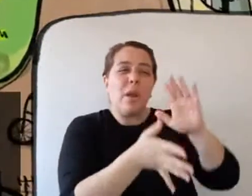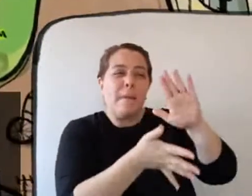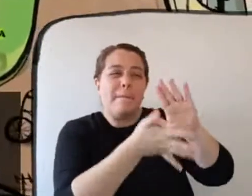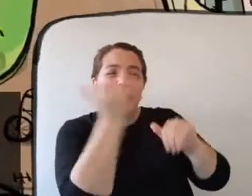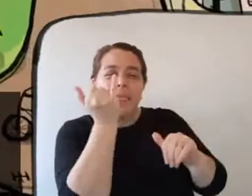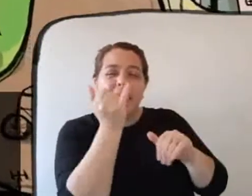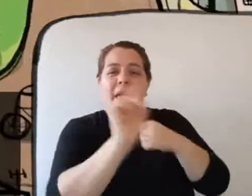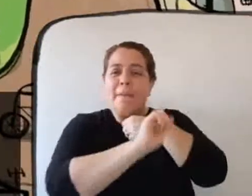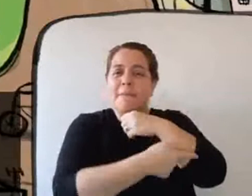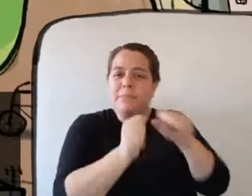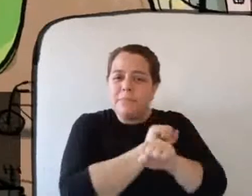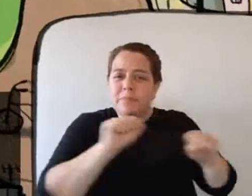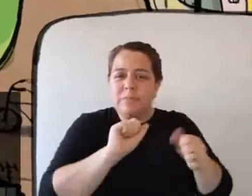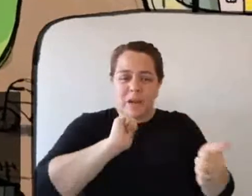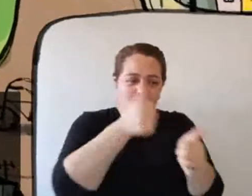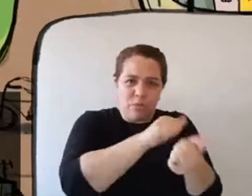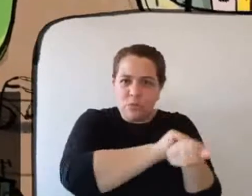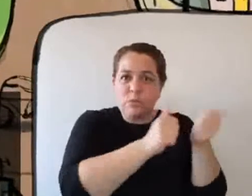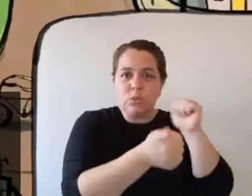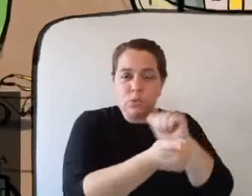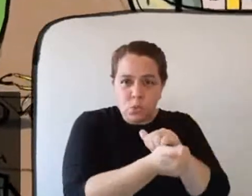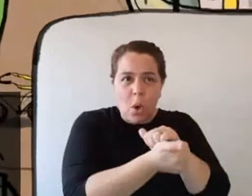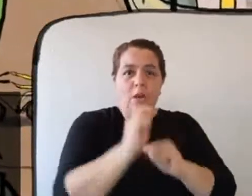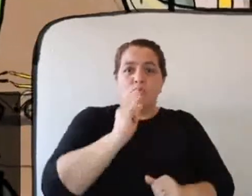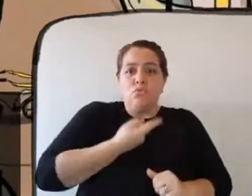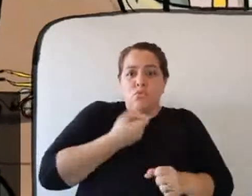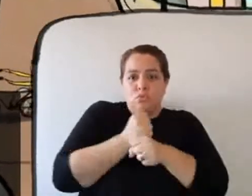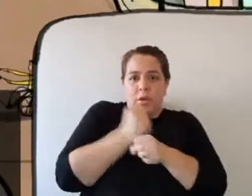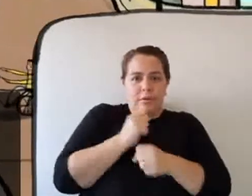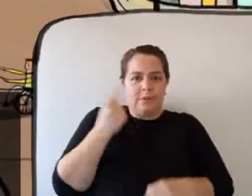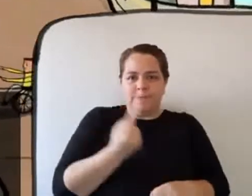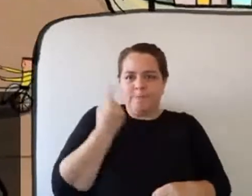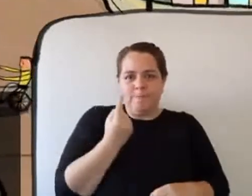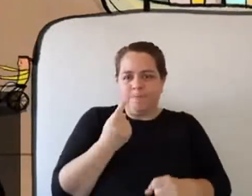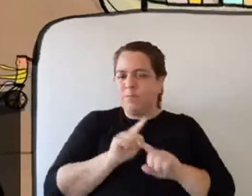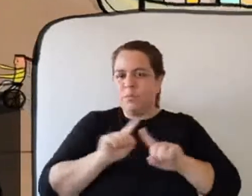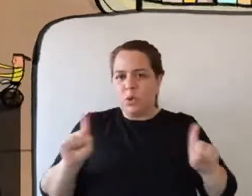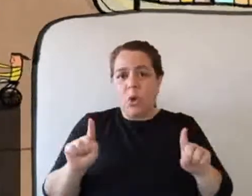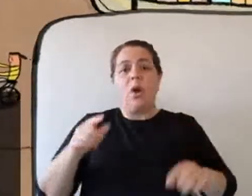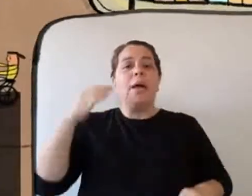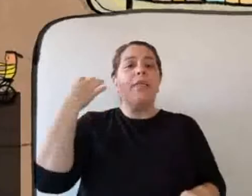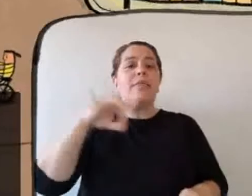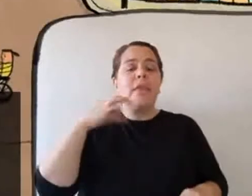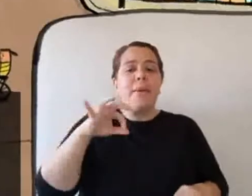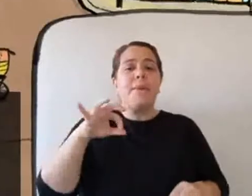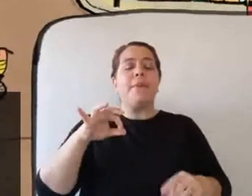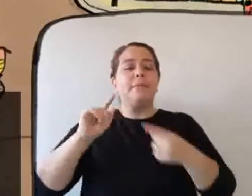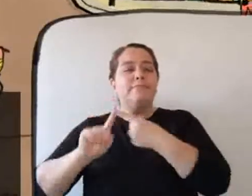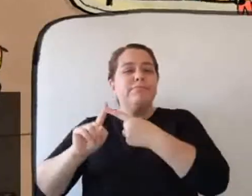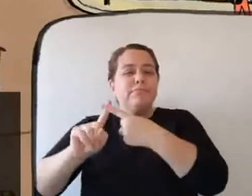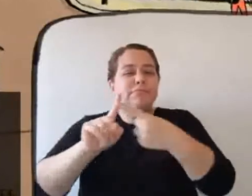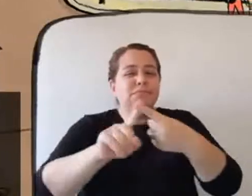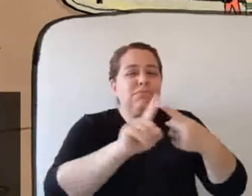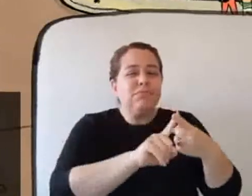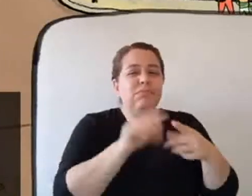La tarea de las instituciones que detectan el abuso sexual y el embarazo forzado no termina en la comunicación al organismo de niñez y adolescencia.